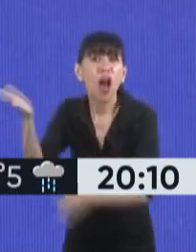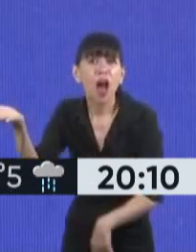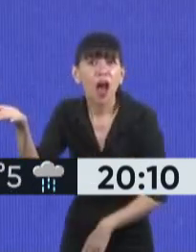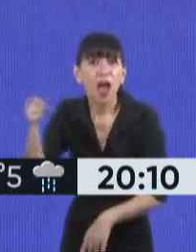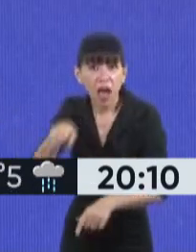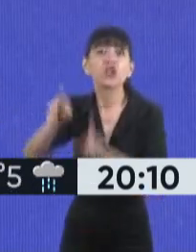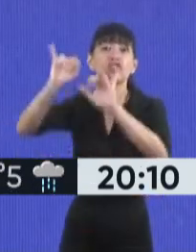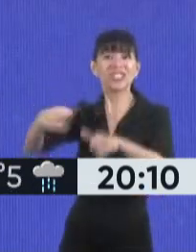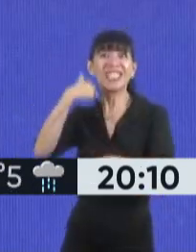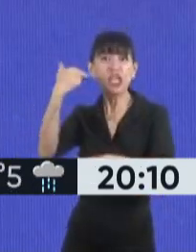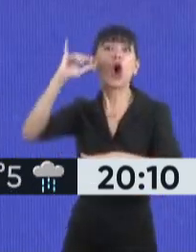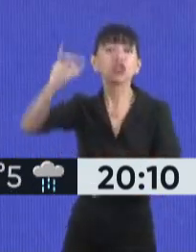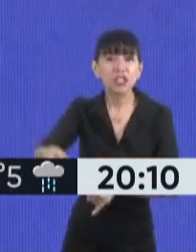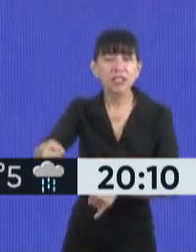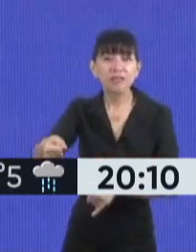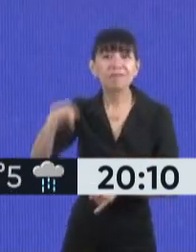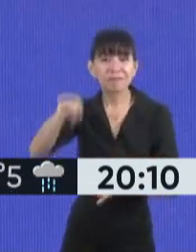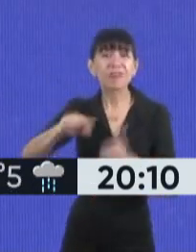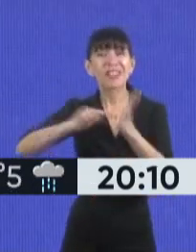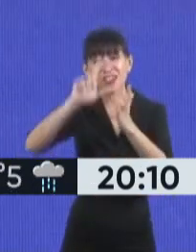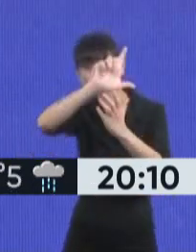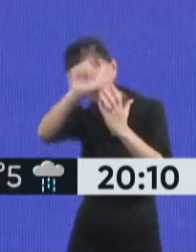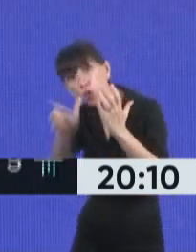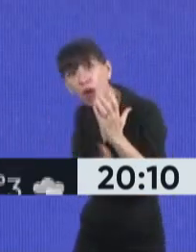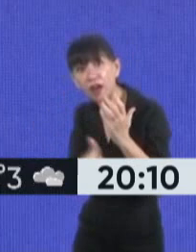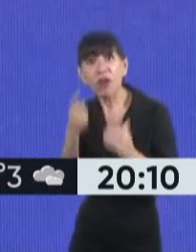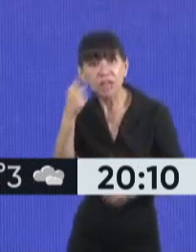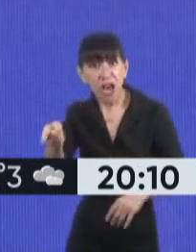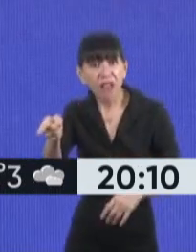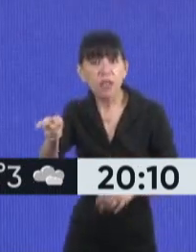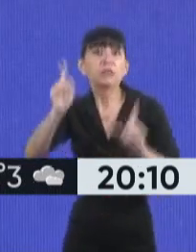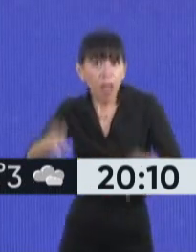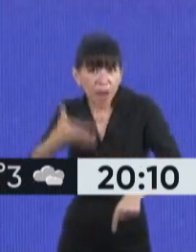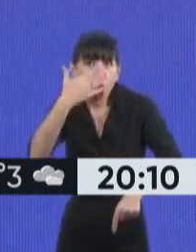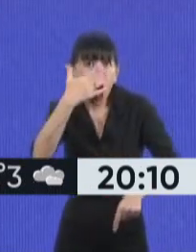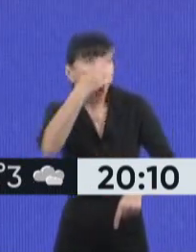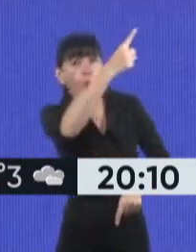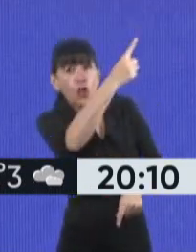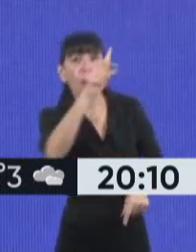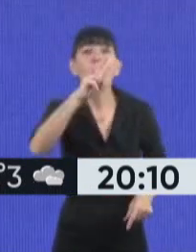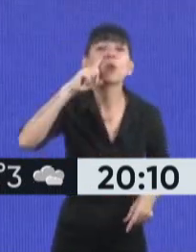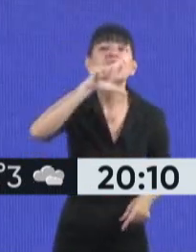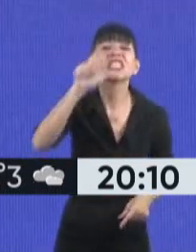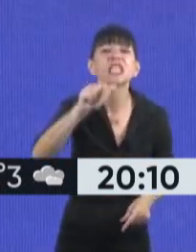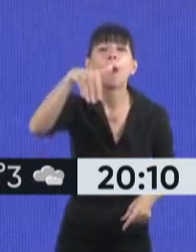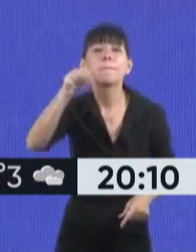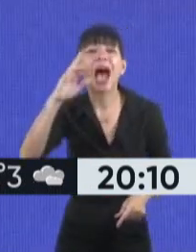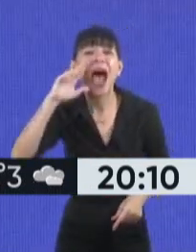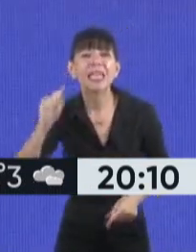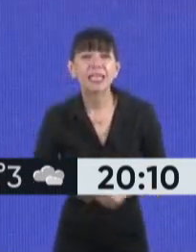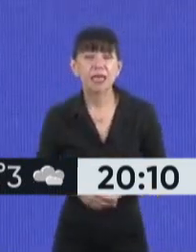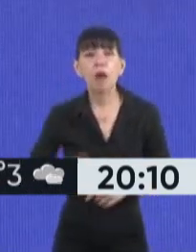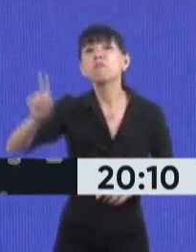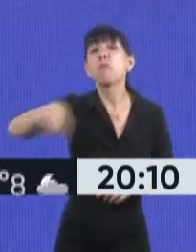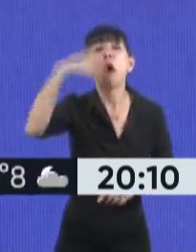¿Y esto qué pasa en el Gran Buenos Aires? Vayan a verlo a Villa María en Córdoba, vayan a verlo en la Universidad de